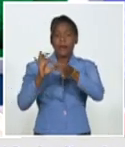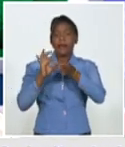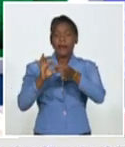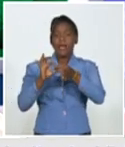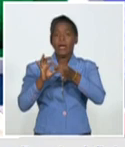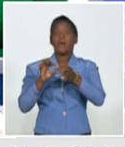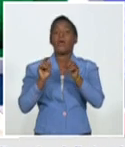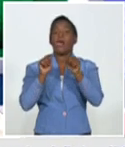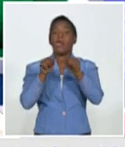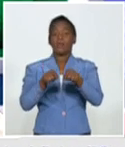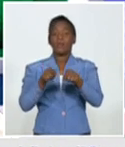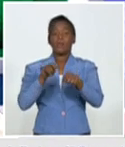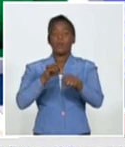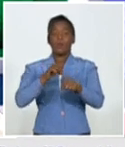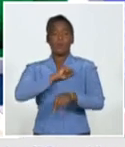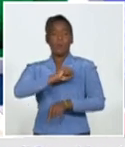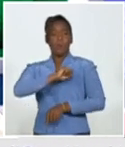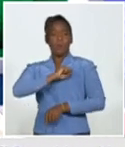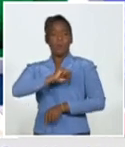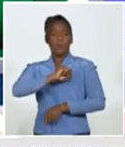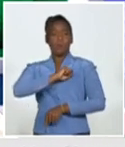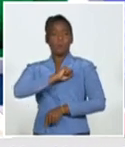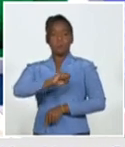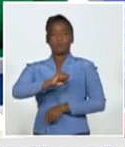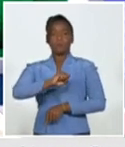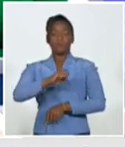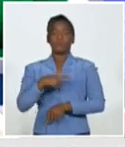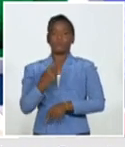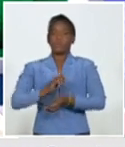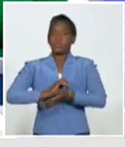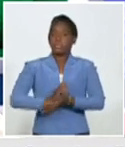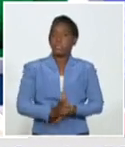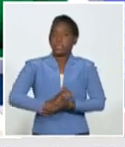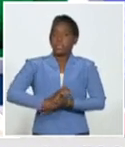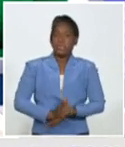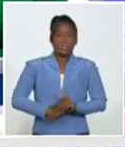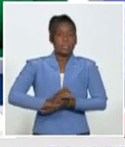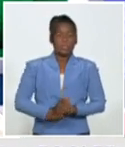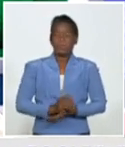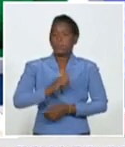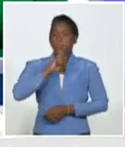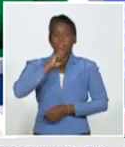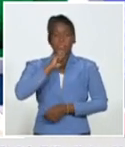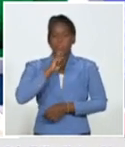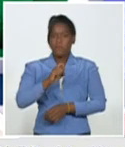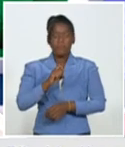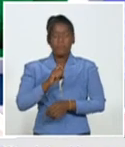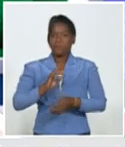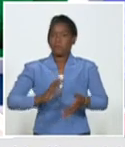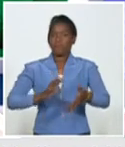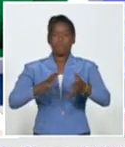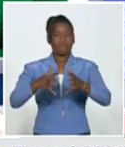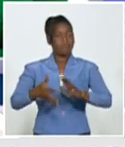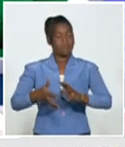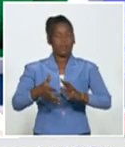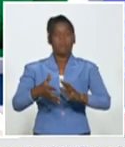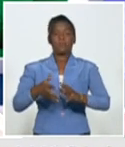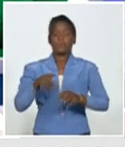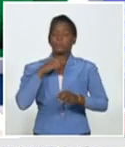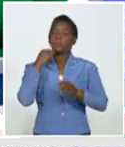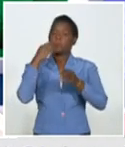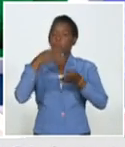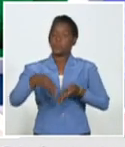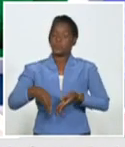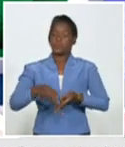a una parada cardíaca en asistolia, de la cual tampoco, a pesar de las maniobras que se aplicaron,